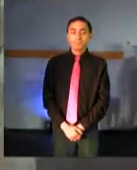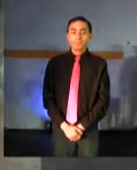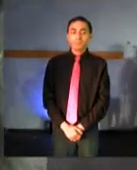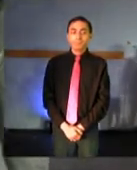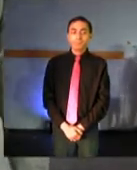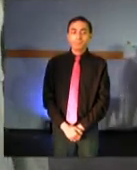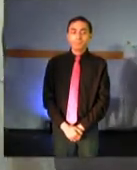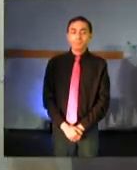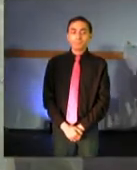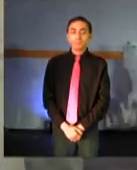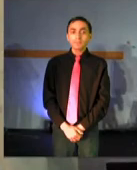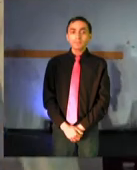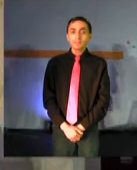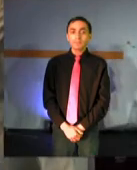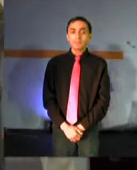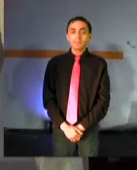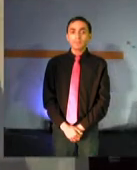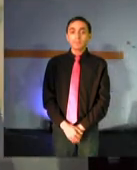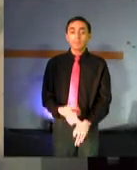Si quieren.